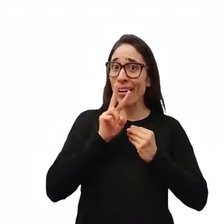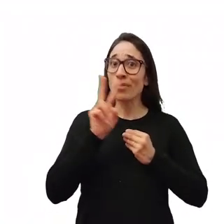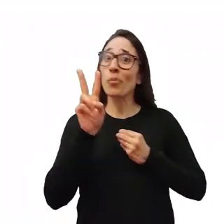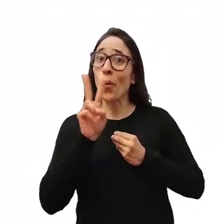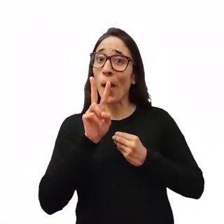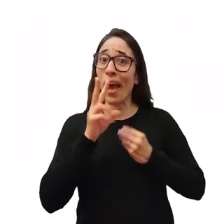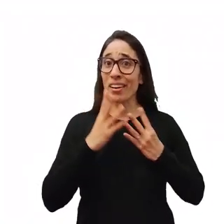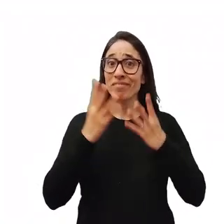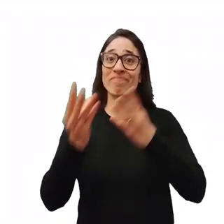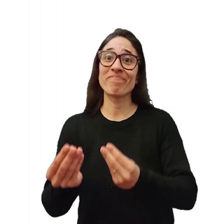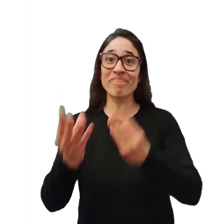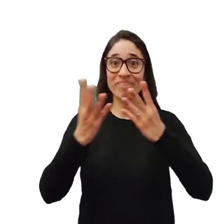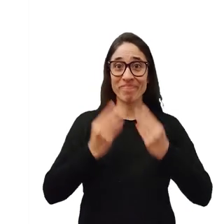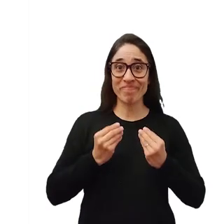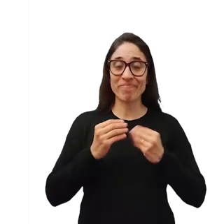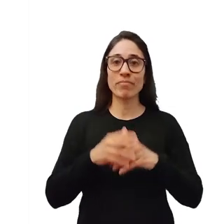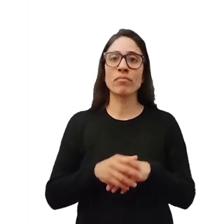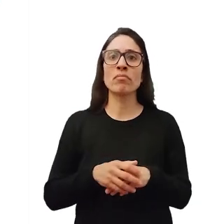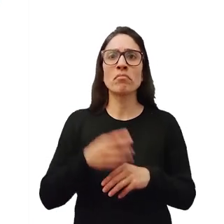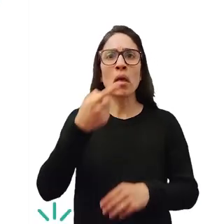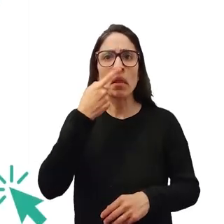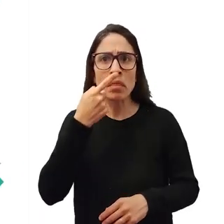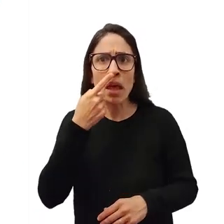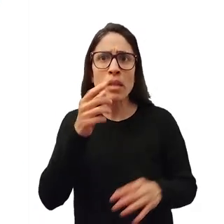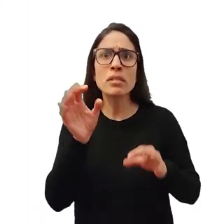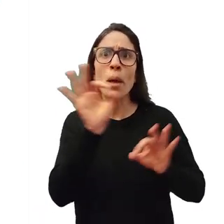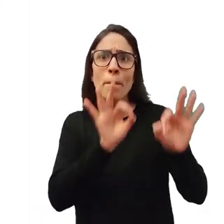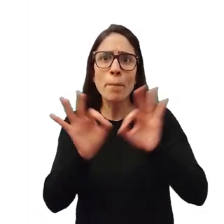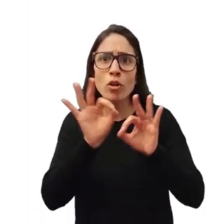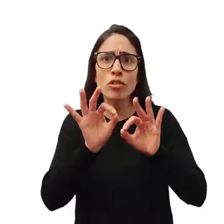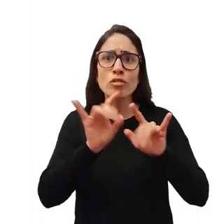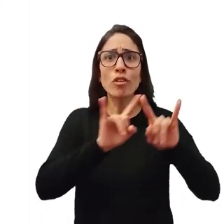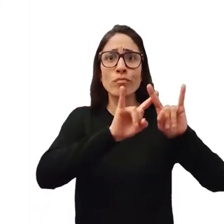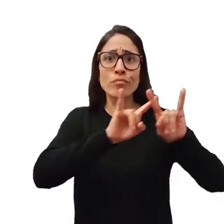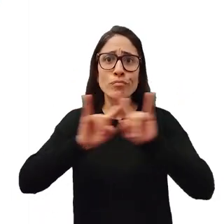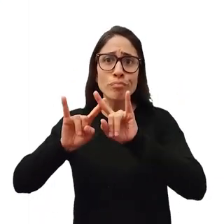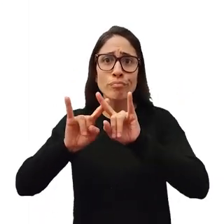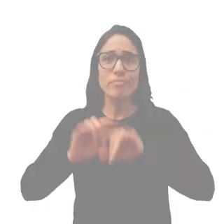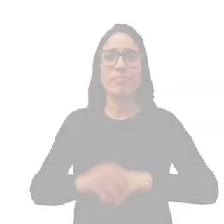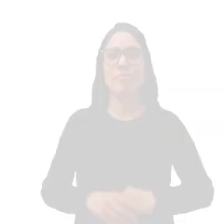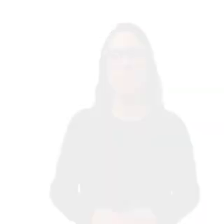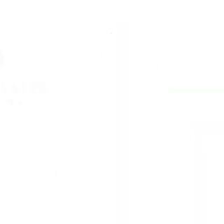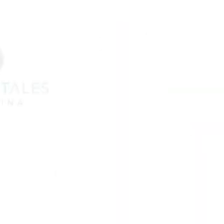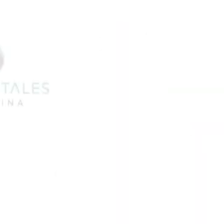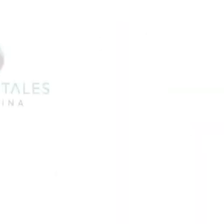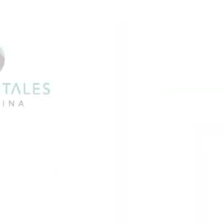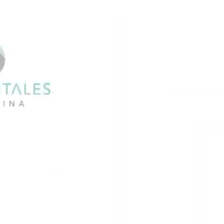sobre los proyectos, entra a www.fundacionavon.org.ar.